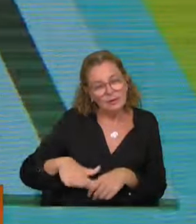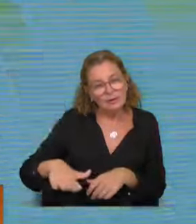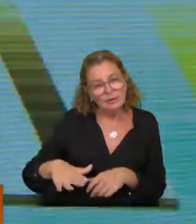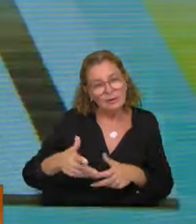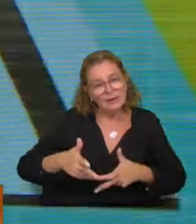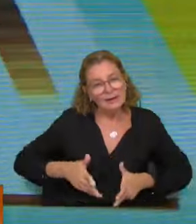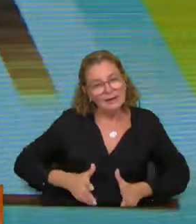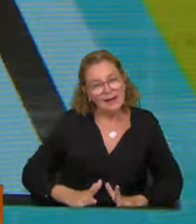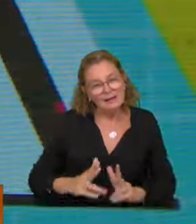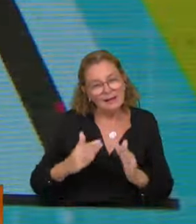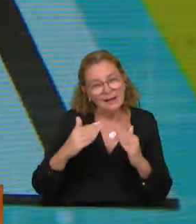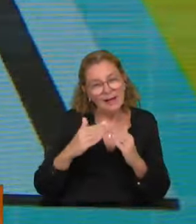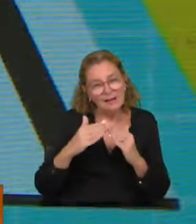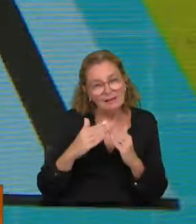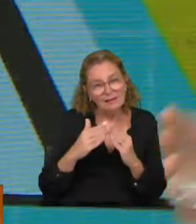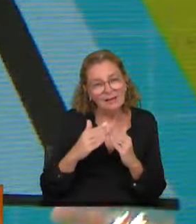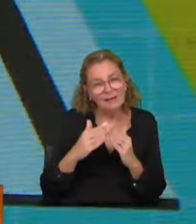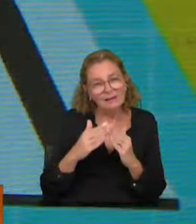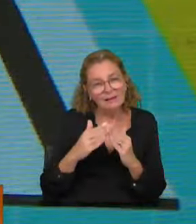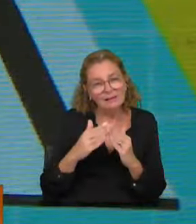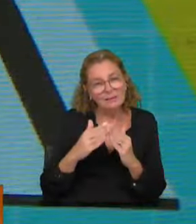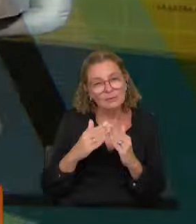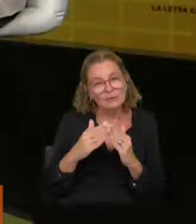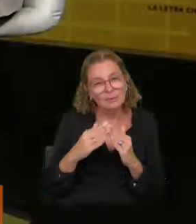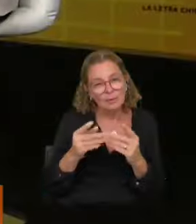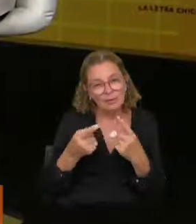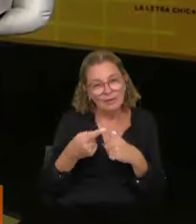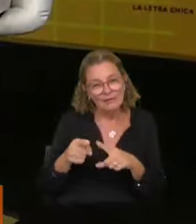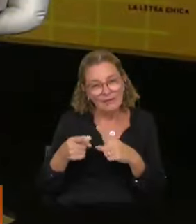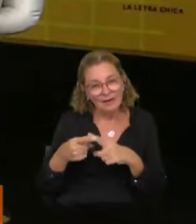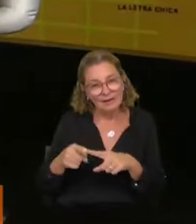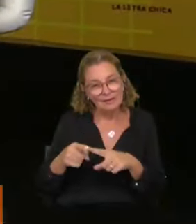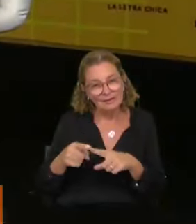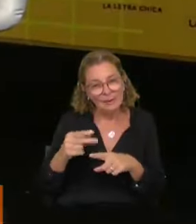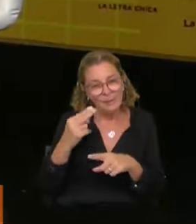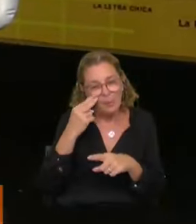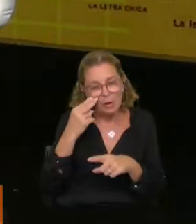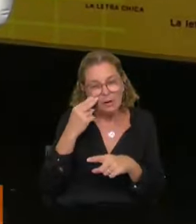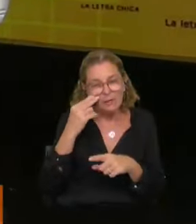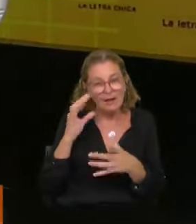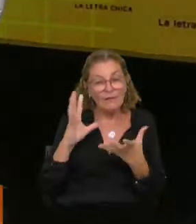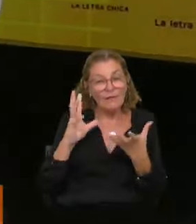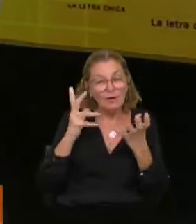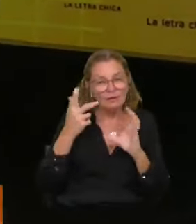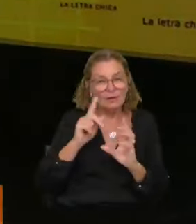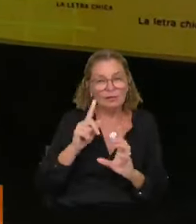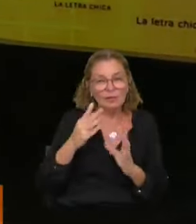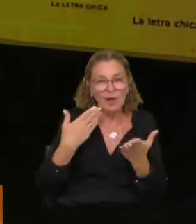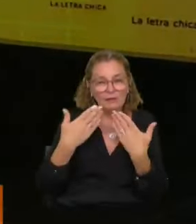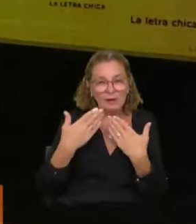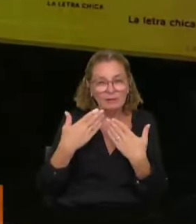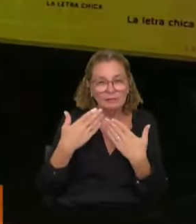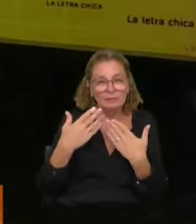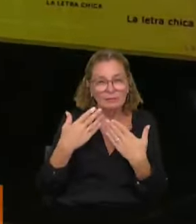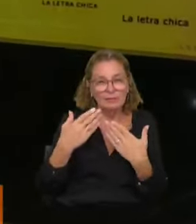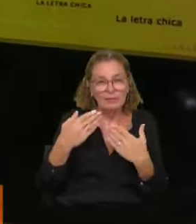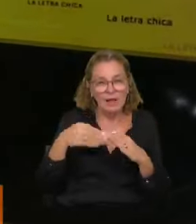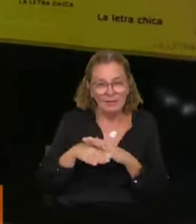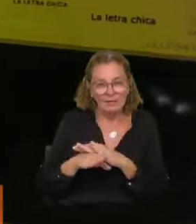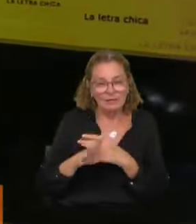nacen en hogares que tienen que transitar diferentes tipos de adversidad y de violencia y no estoy hablando en este caso de violencia intrafamiliar